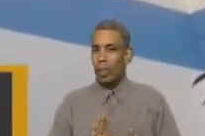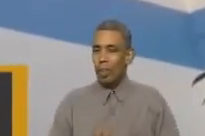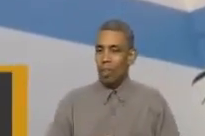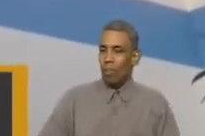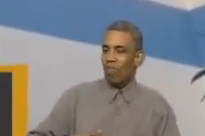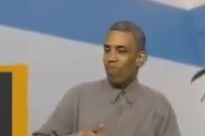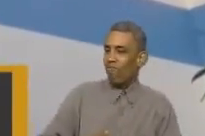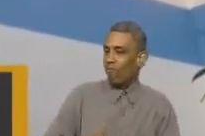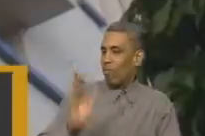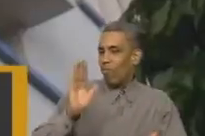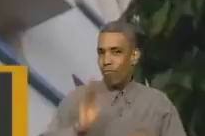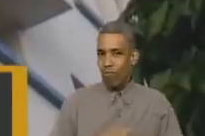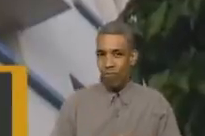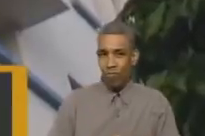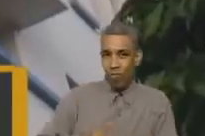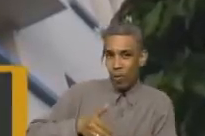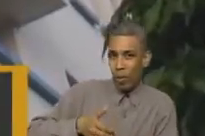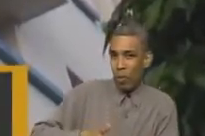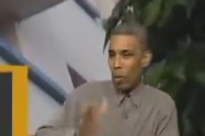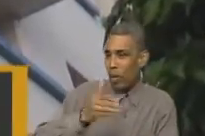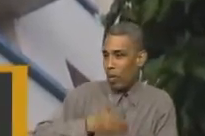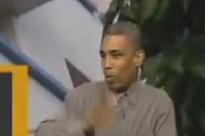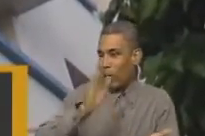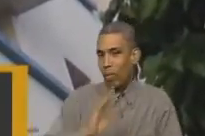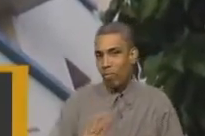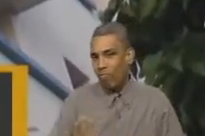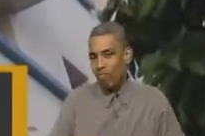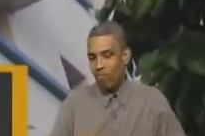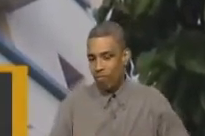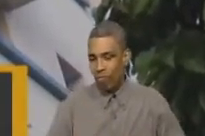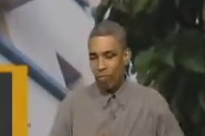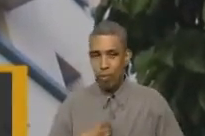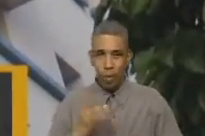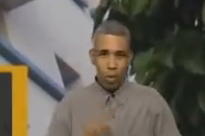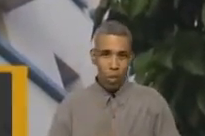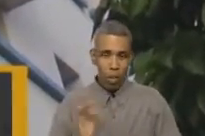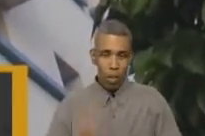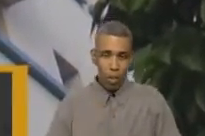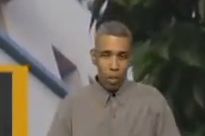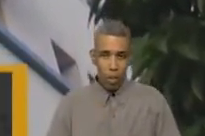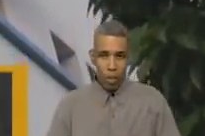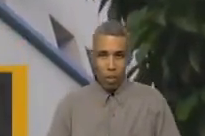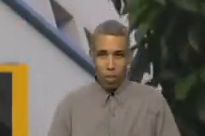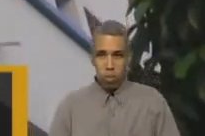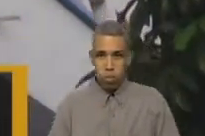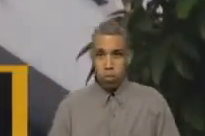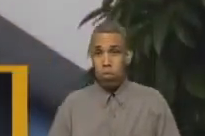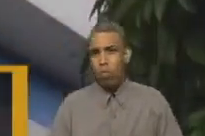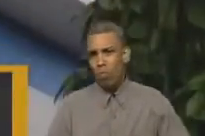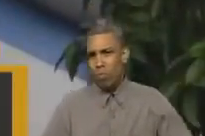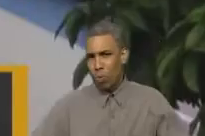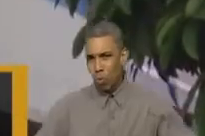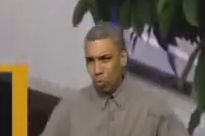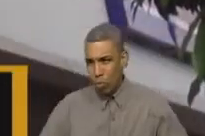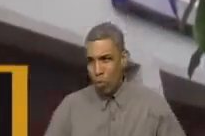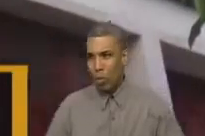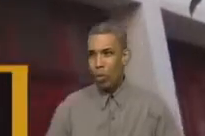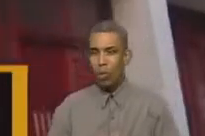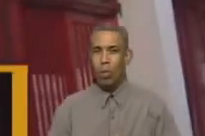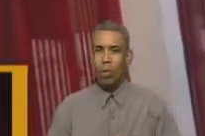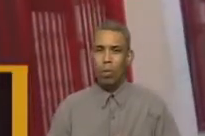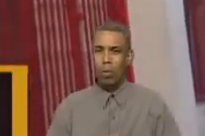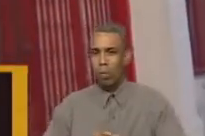23 familias que quedan sin empleo en la ciudad. Igualmente los servicios y otras cosas indirectas que los